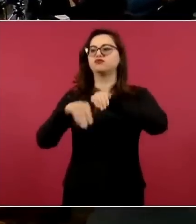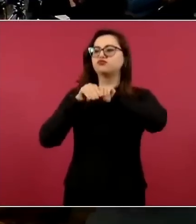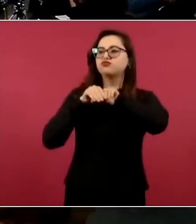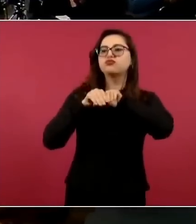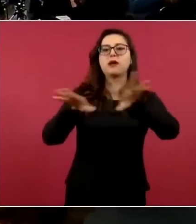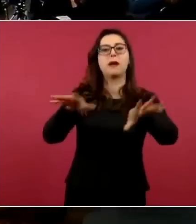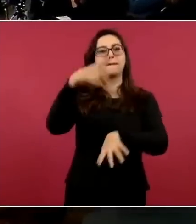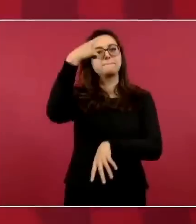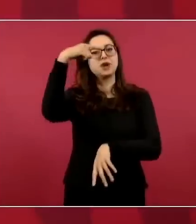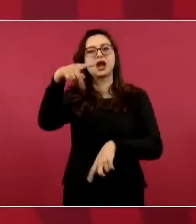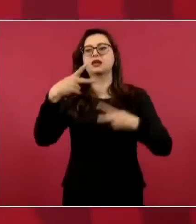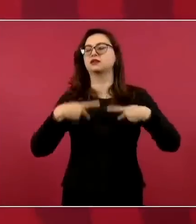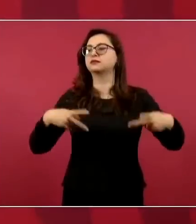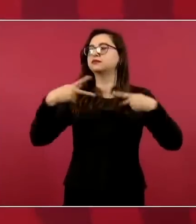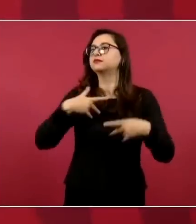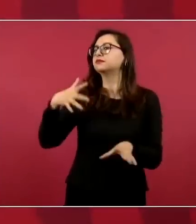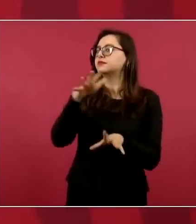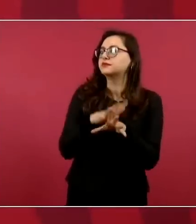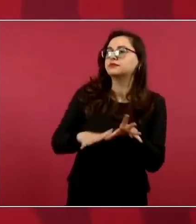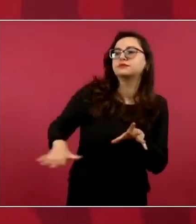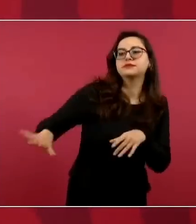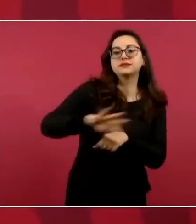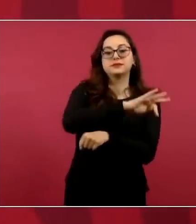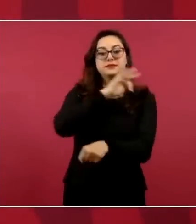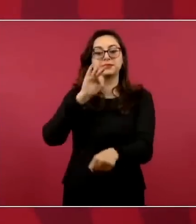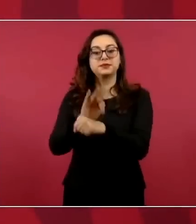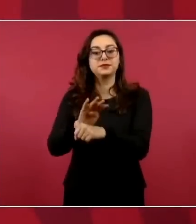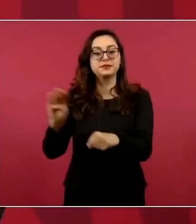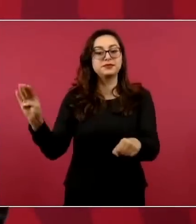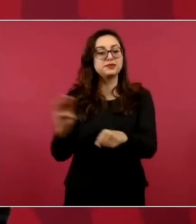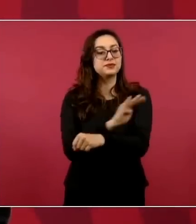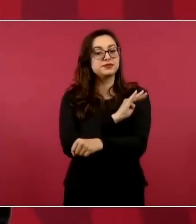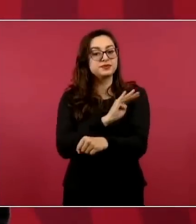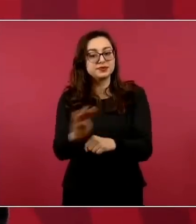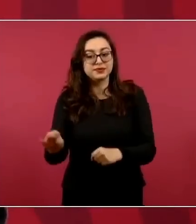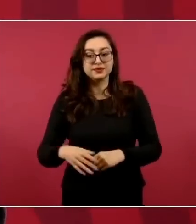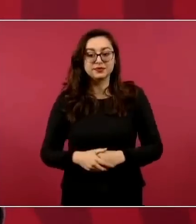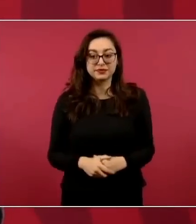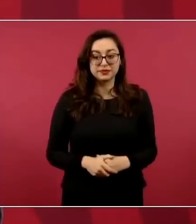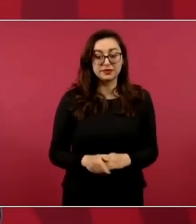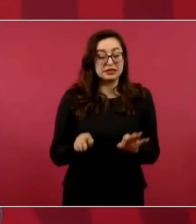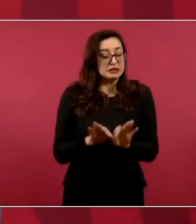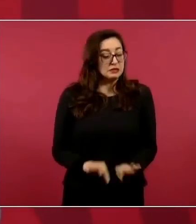porque es algo muy importante como para dejar